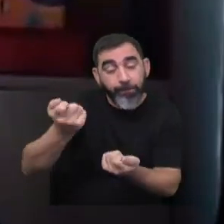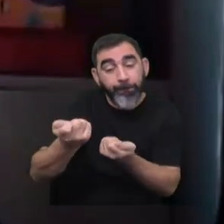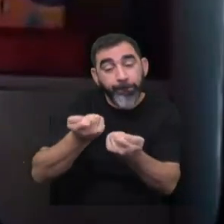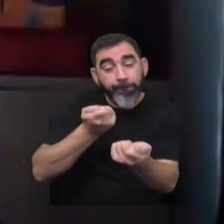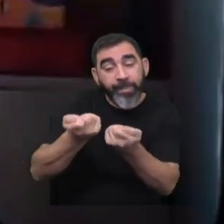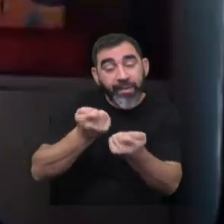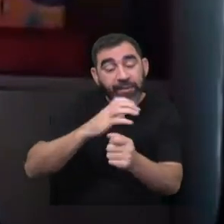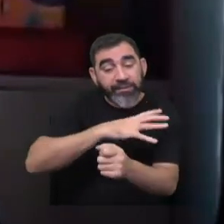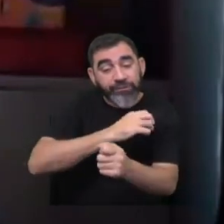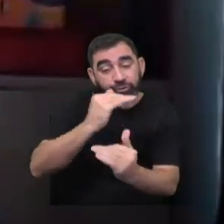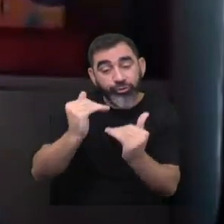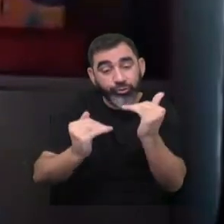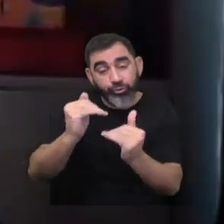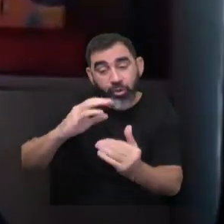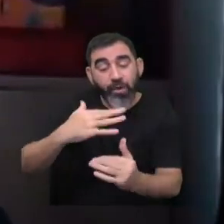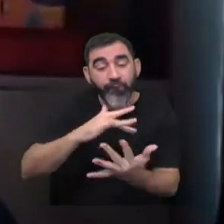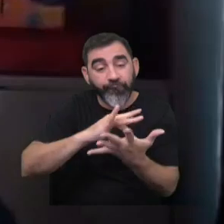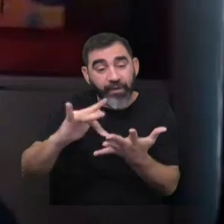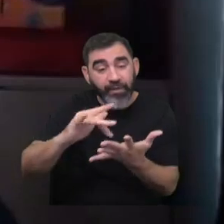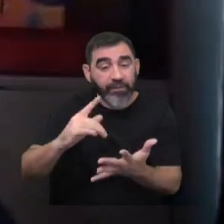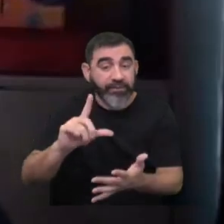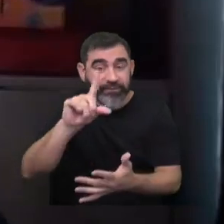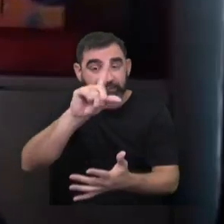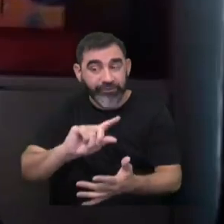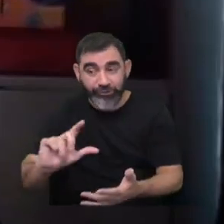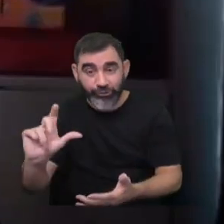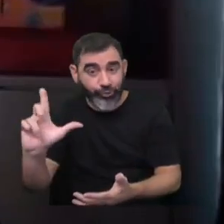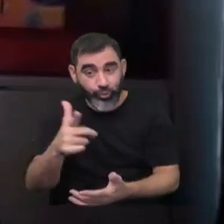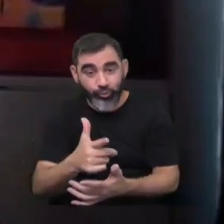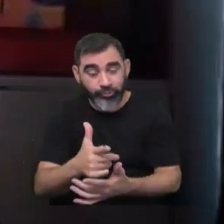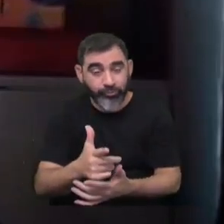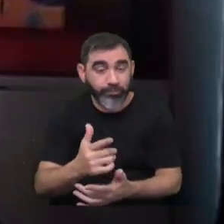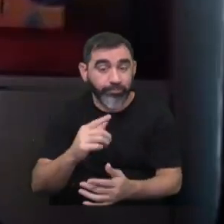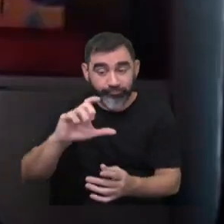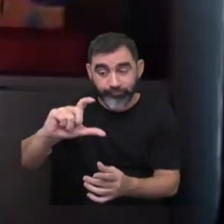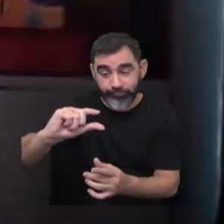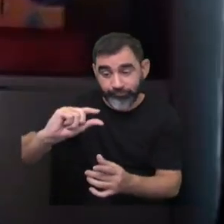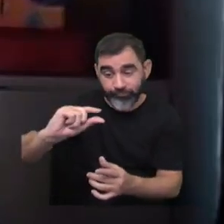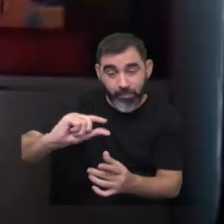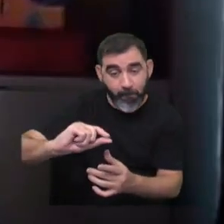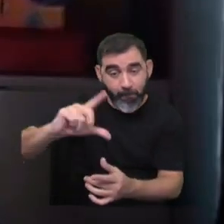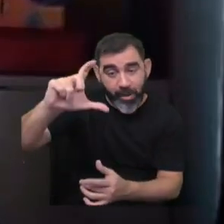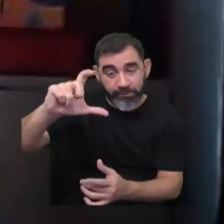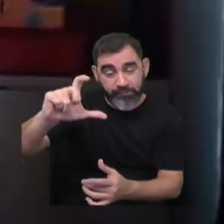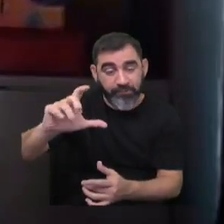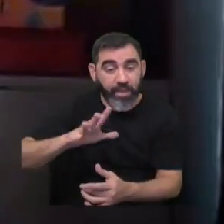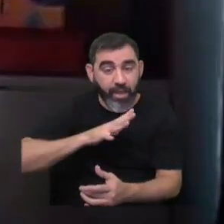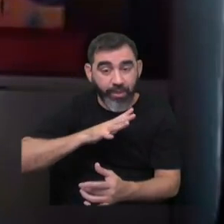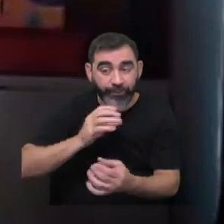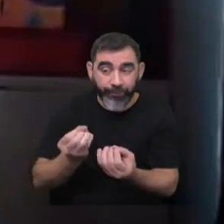de equilibrio en este espacio vacío. Obviamente que si el volumen vacío es mayor, se va a tener